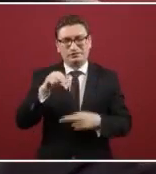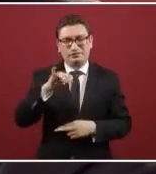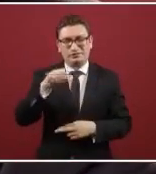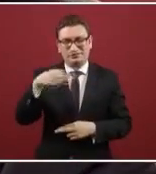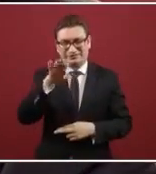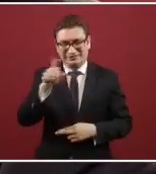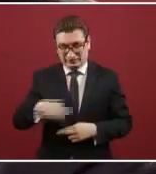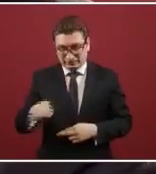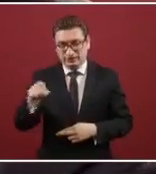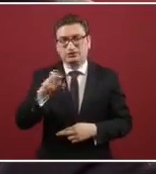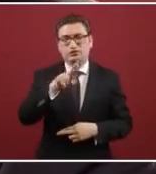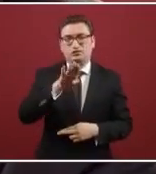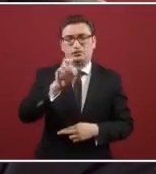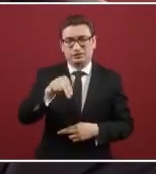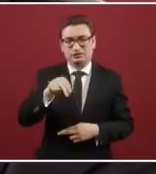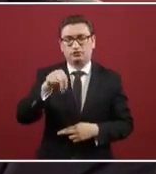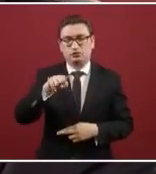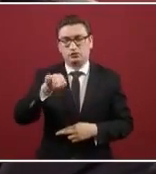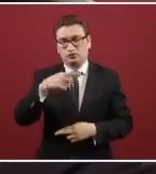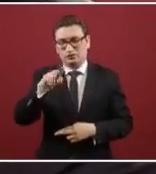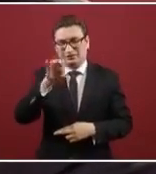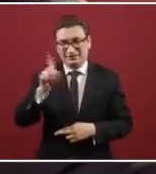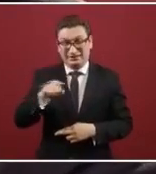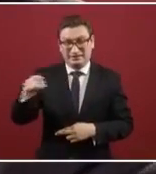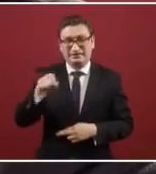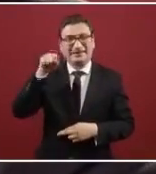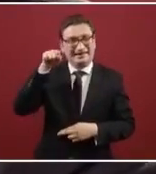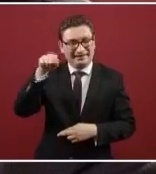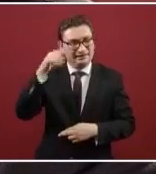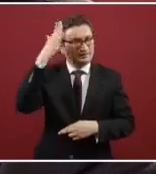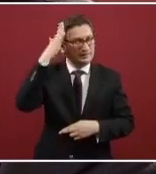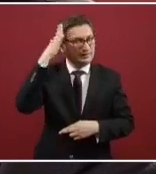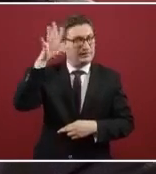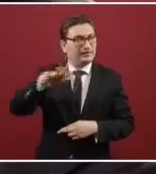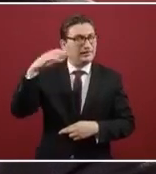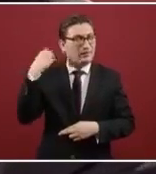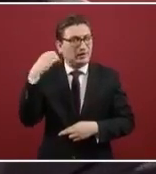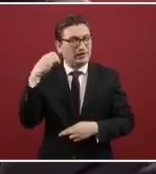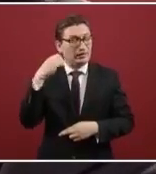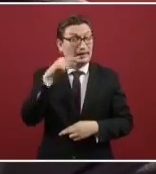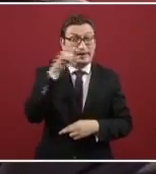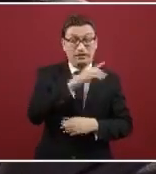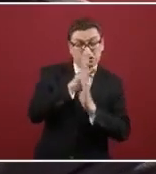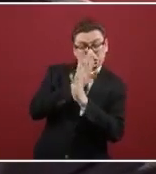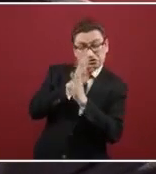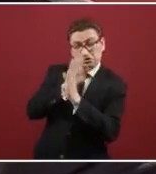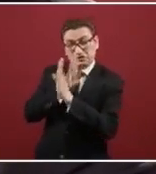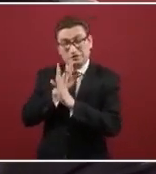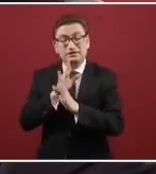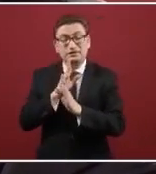Núñez, Rubén Núñez, dirigente en Oaxaca, lo espiaban con el